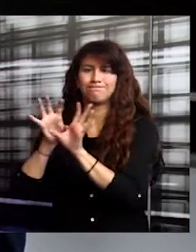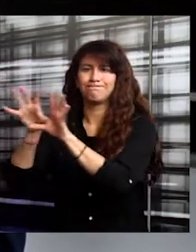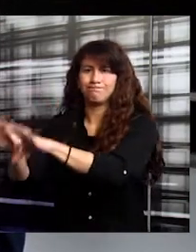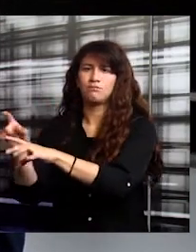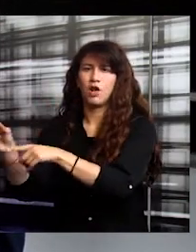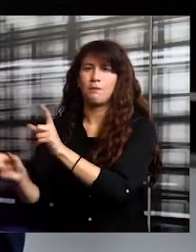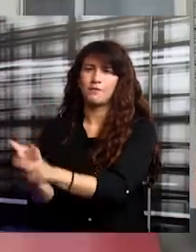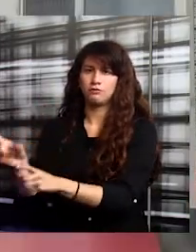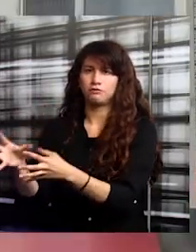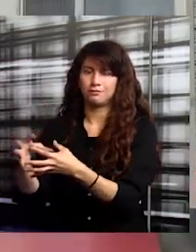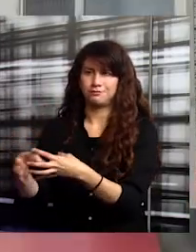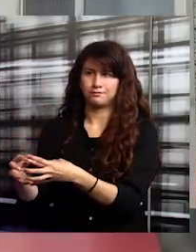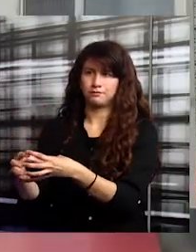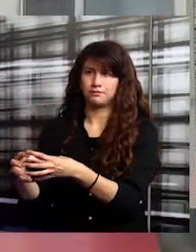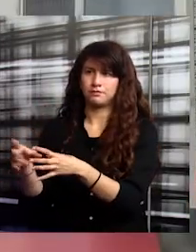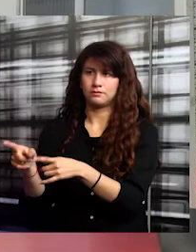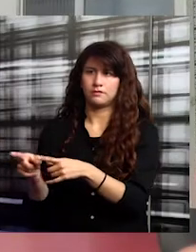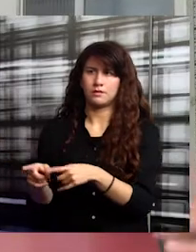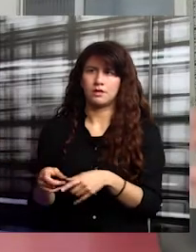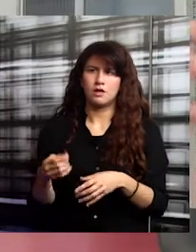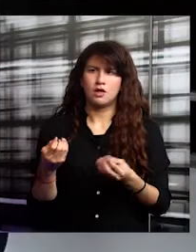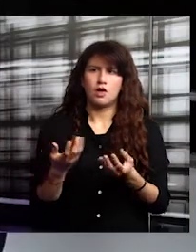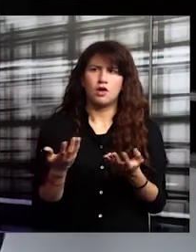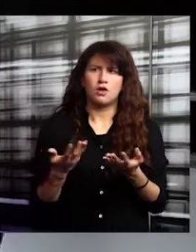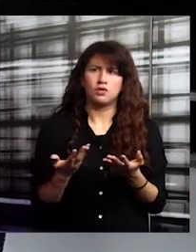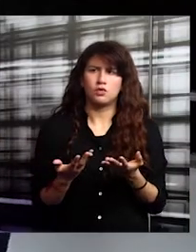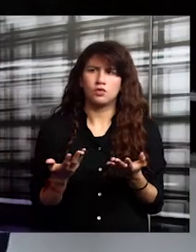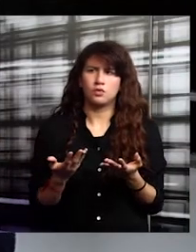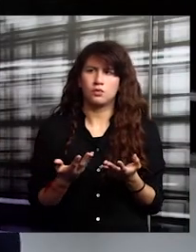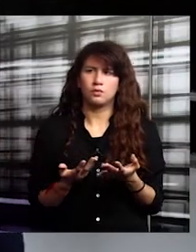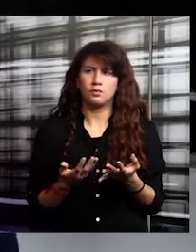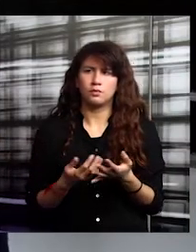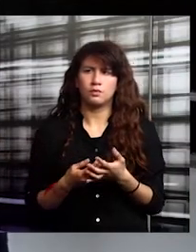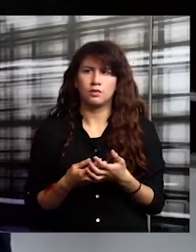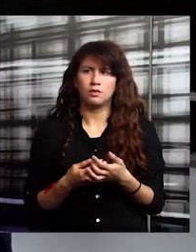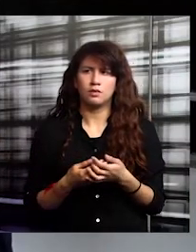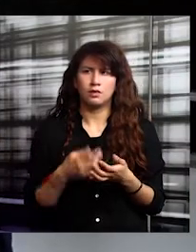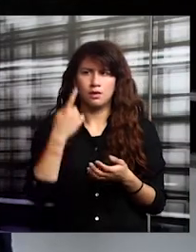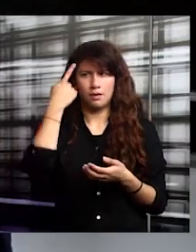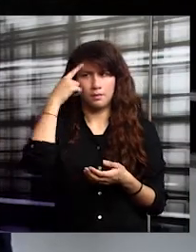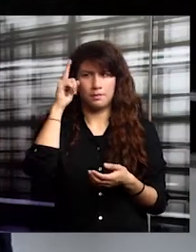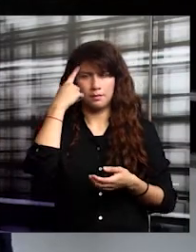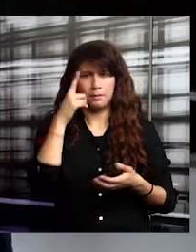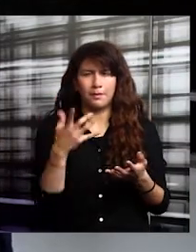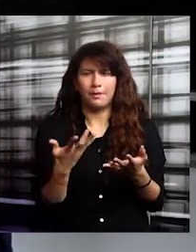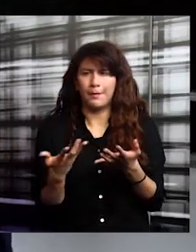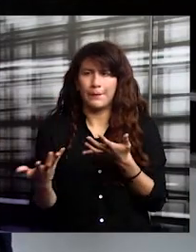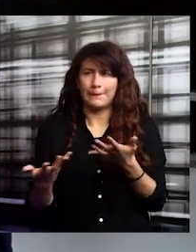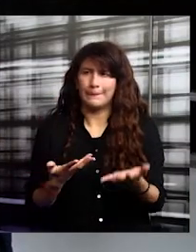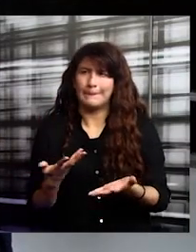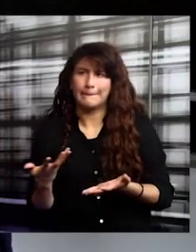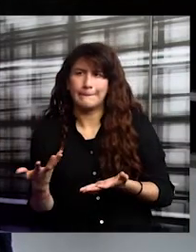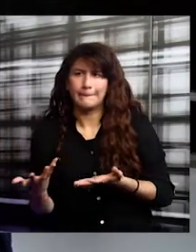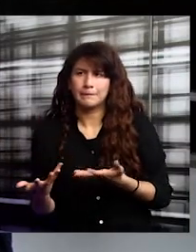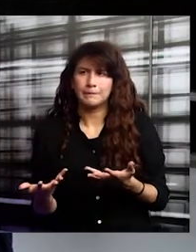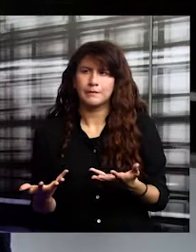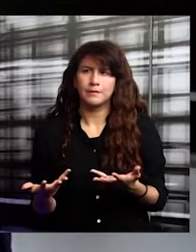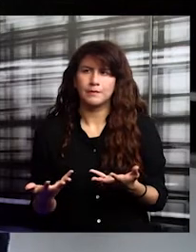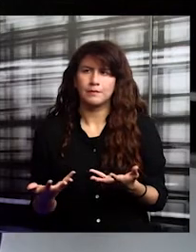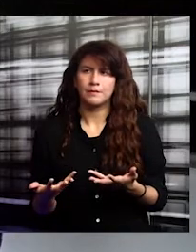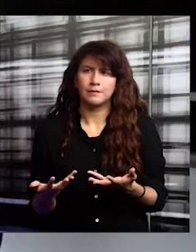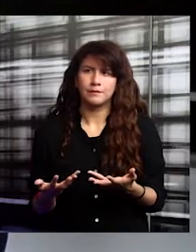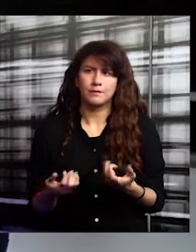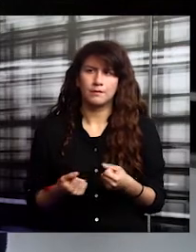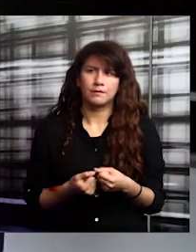Pero por lo que yo seguí la transmisión hasta alta hora de la madrugada, porque la verdad que para muchos, y hay que señalar, es un